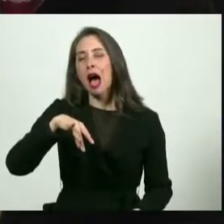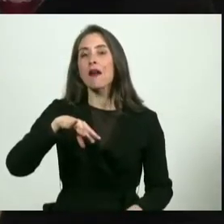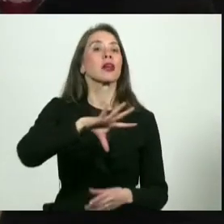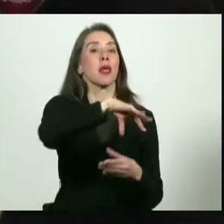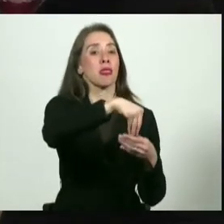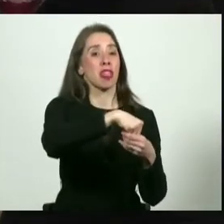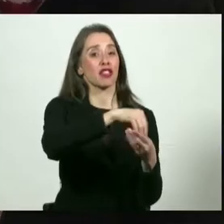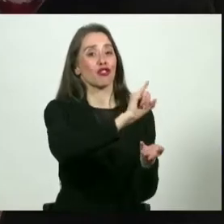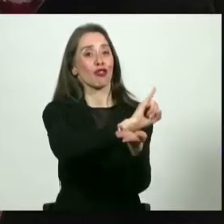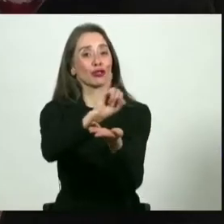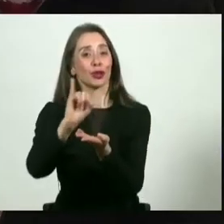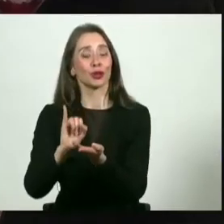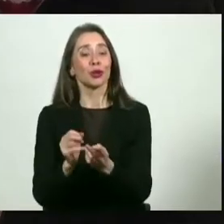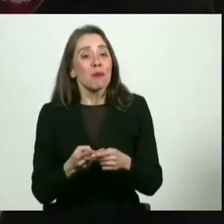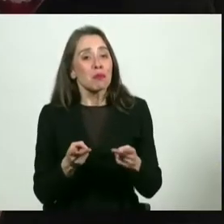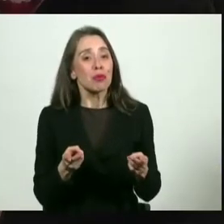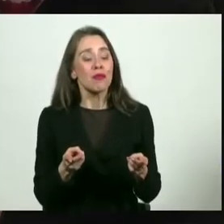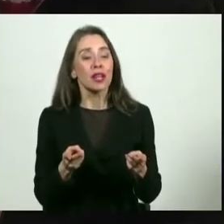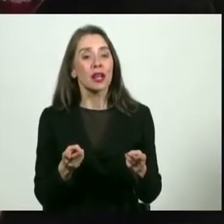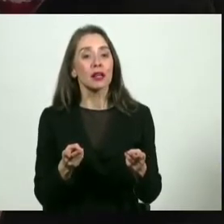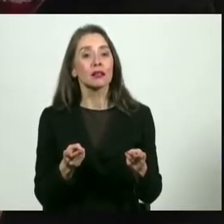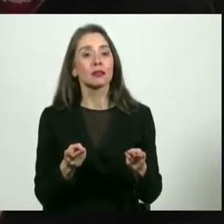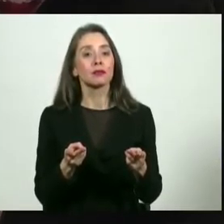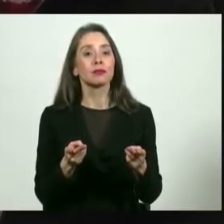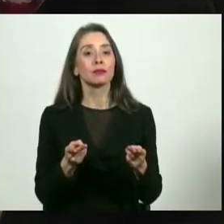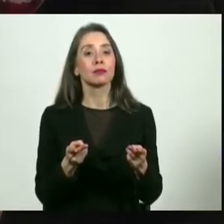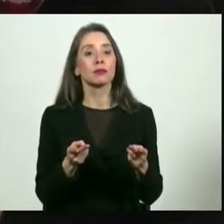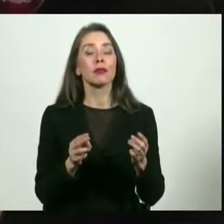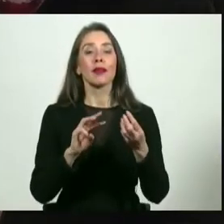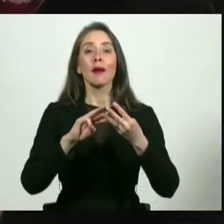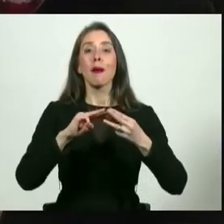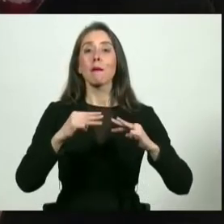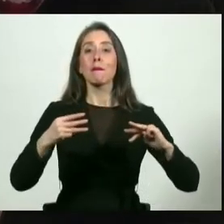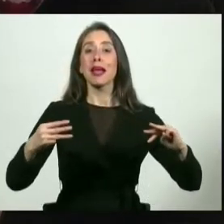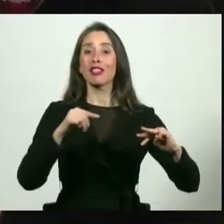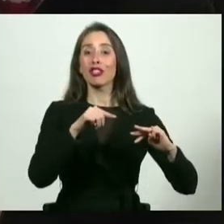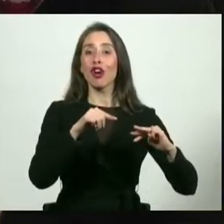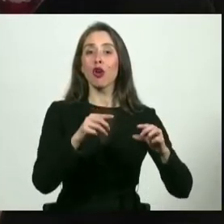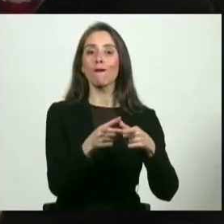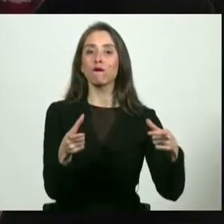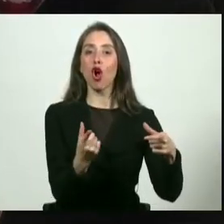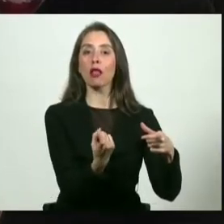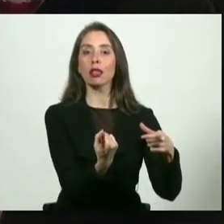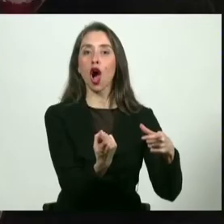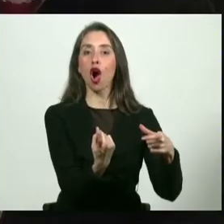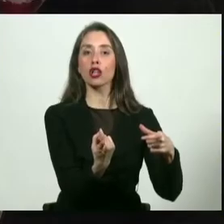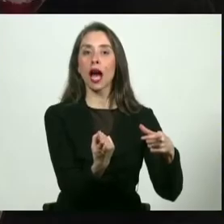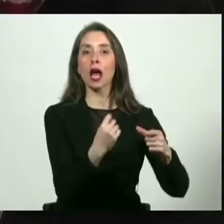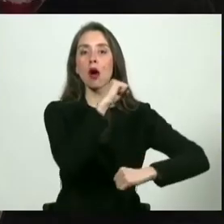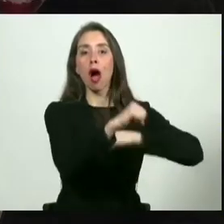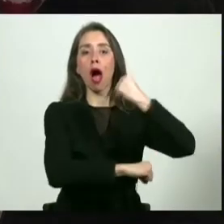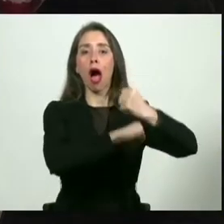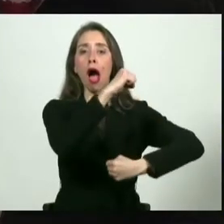del Mineduc, del Ministerio de Educación. Y ya llevo